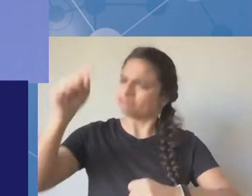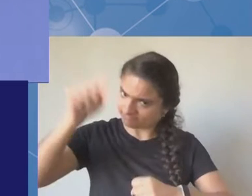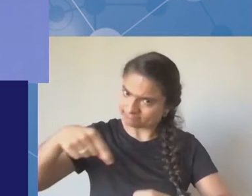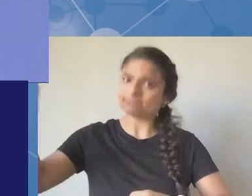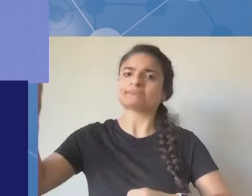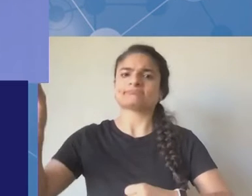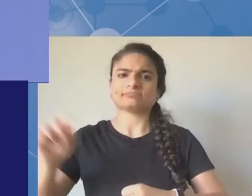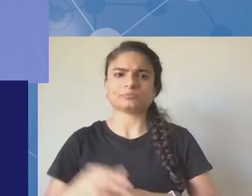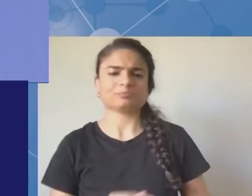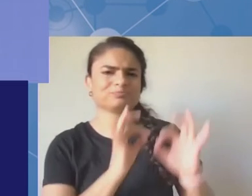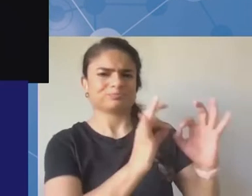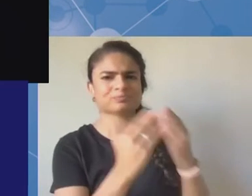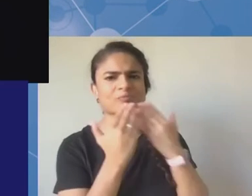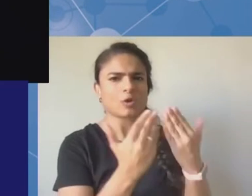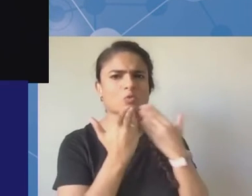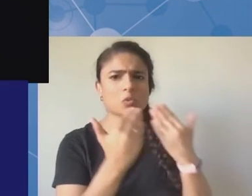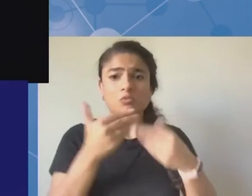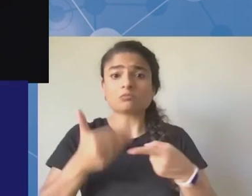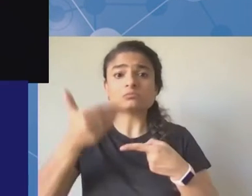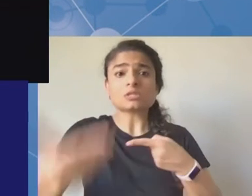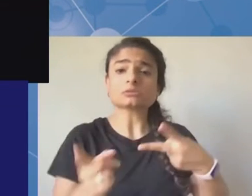Yo me llamo Nenna